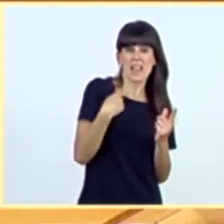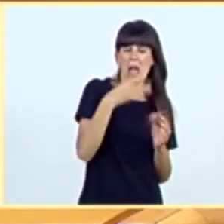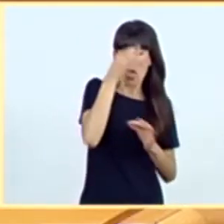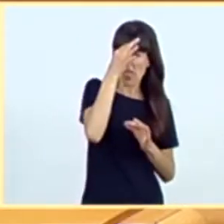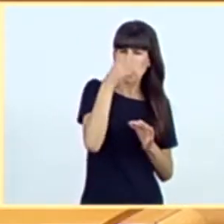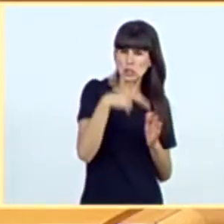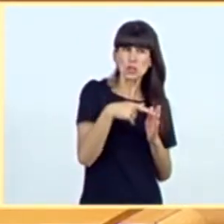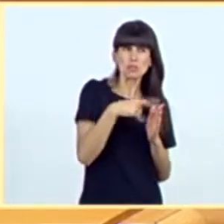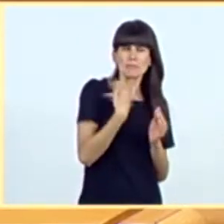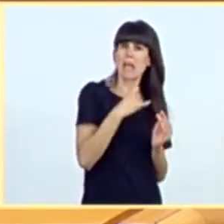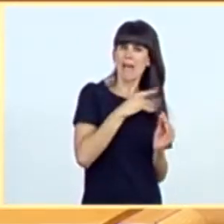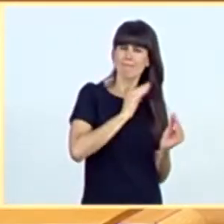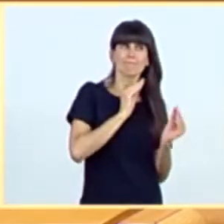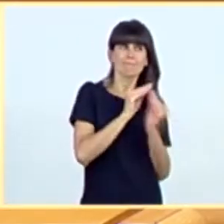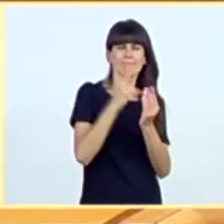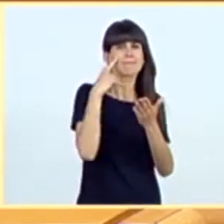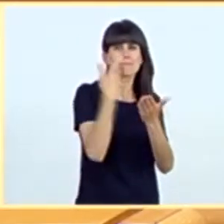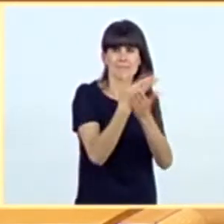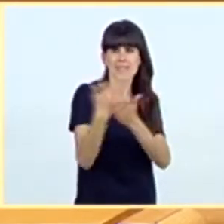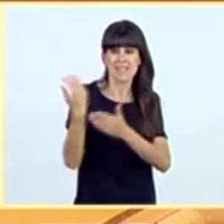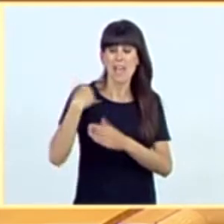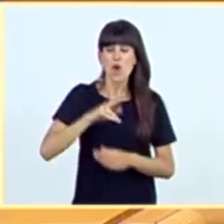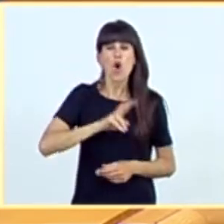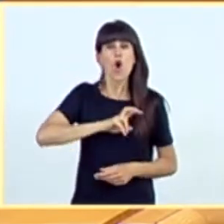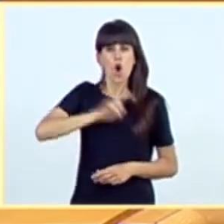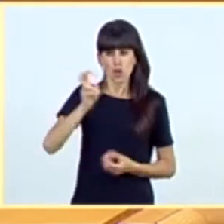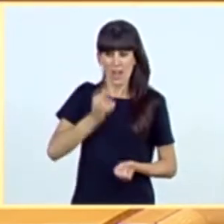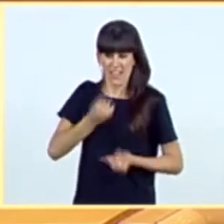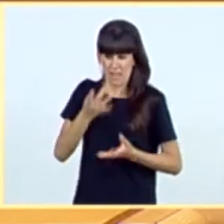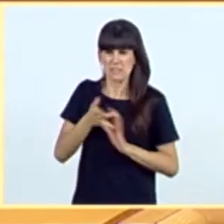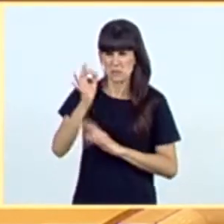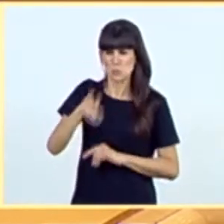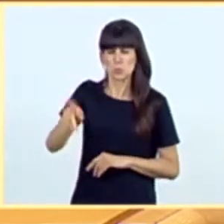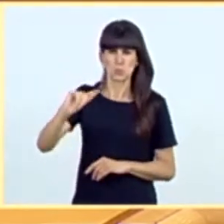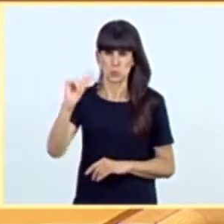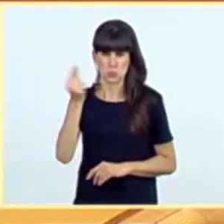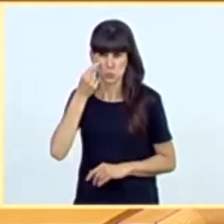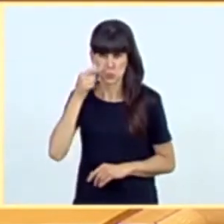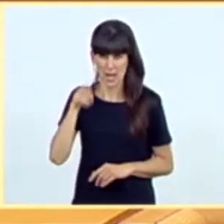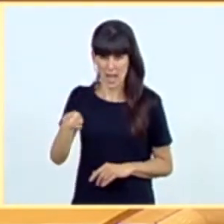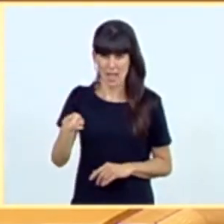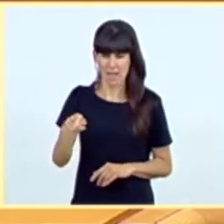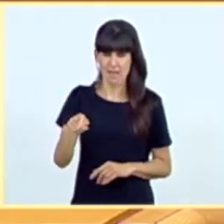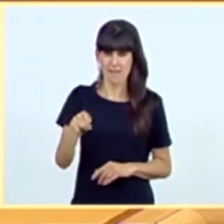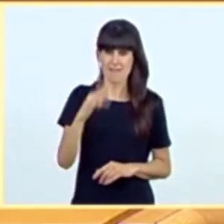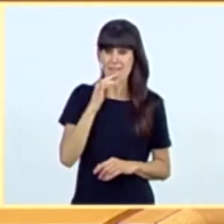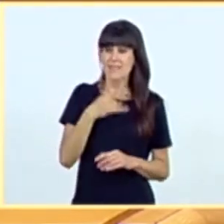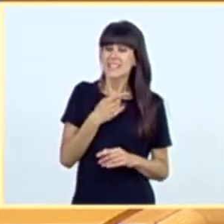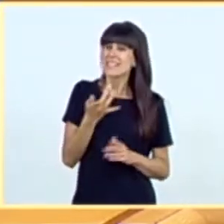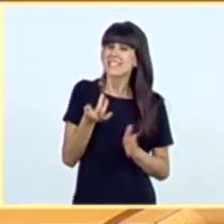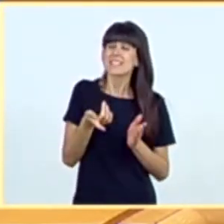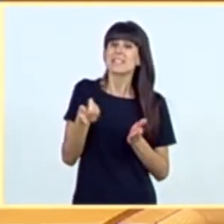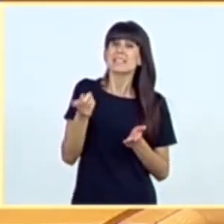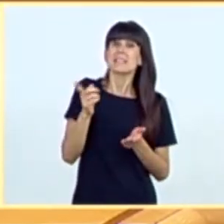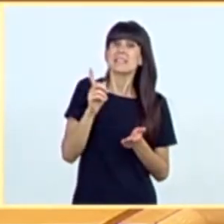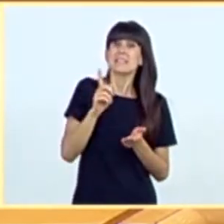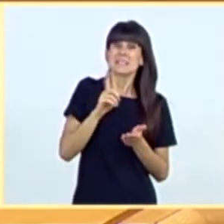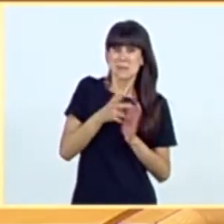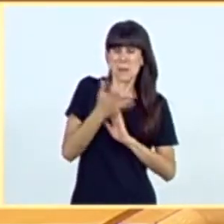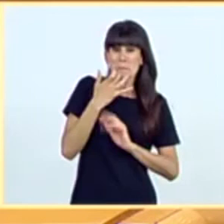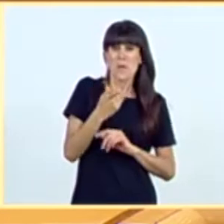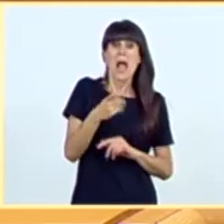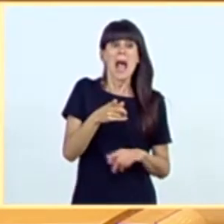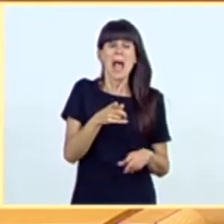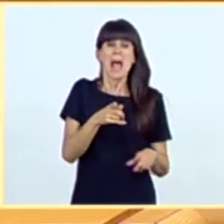le voy a leer otras declaraciones que a usted le tienen que sonar. Que no vuelva a quedar un anciano a las puertas de una UCI sin